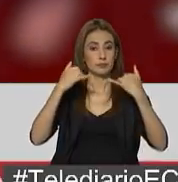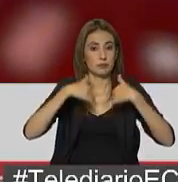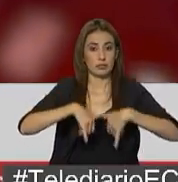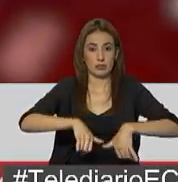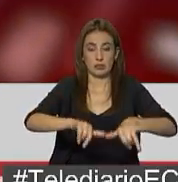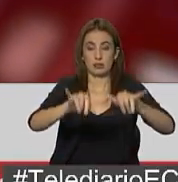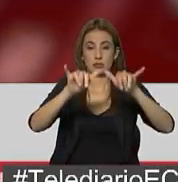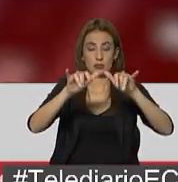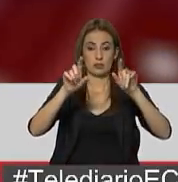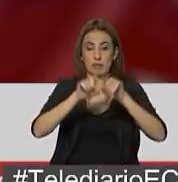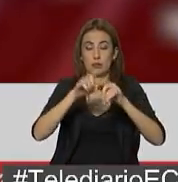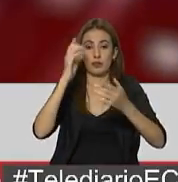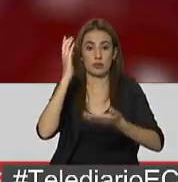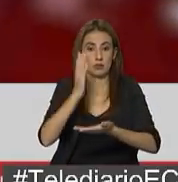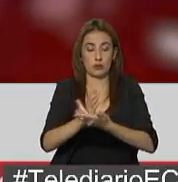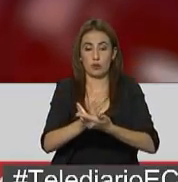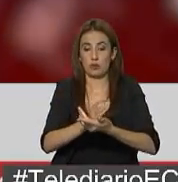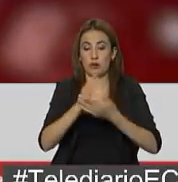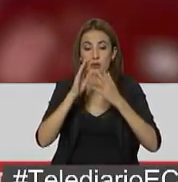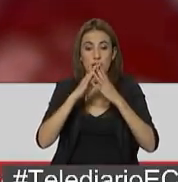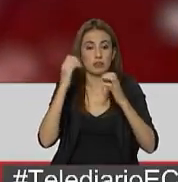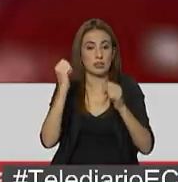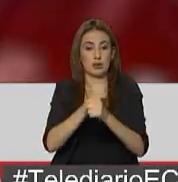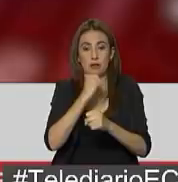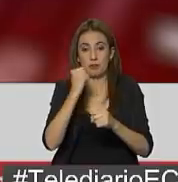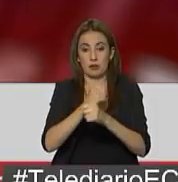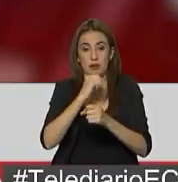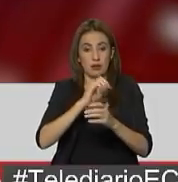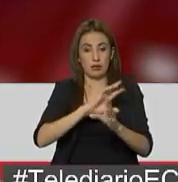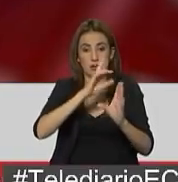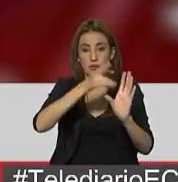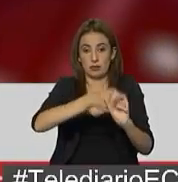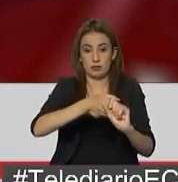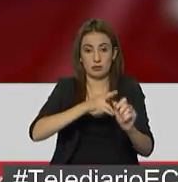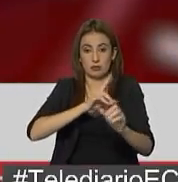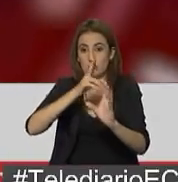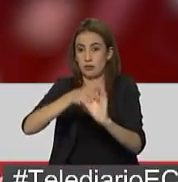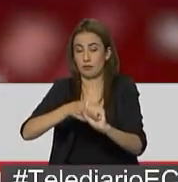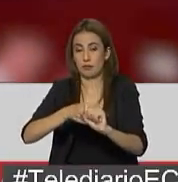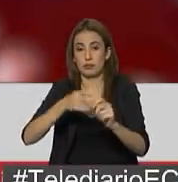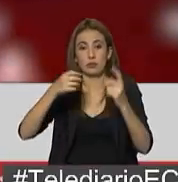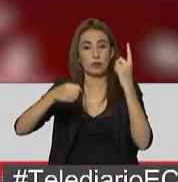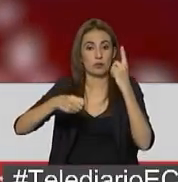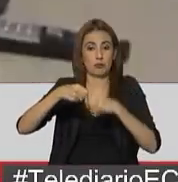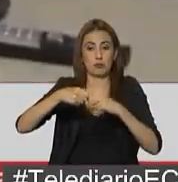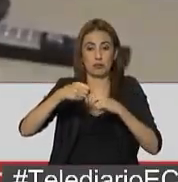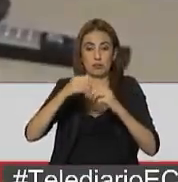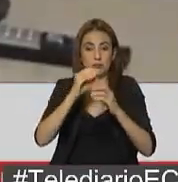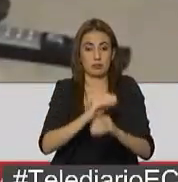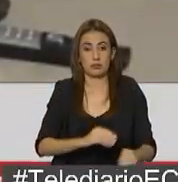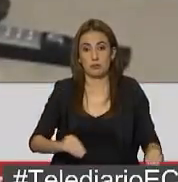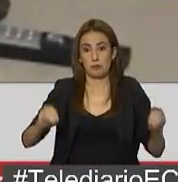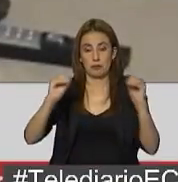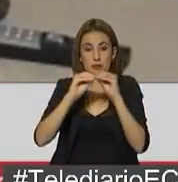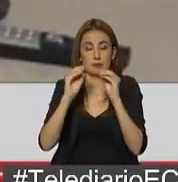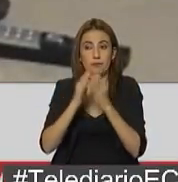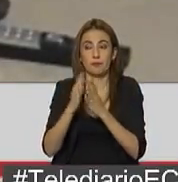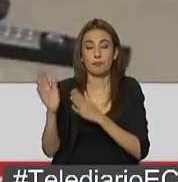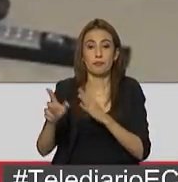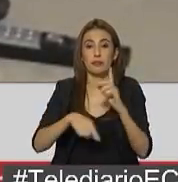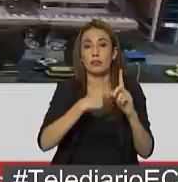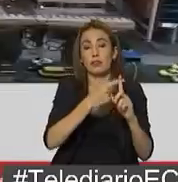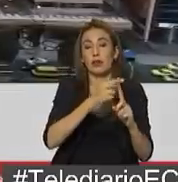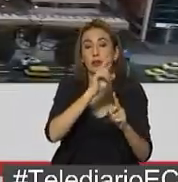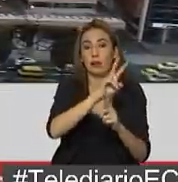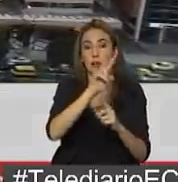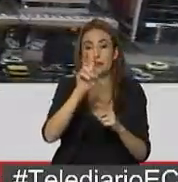Se mantendrá la suspensión de la jornada laboral presencial para el sector público en Quito por una semana más. Esto quiere decir hasta el 22 de